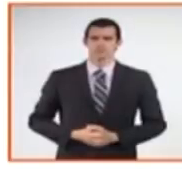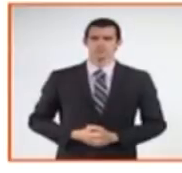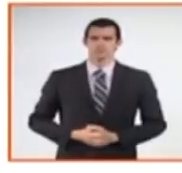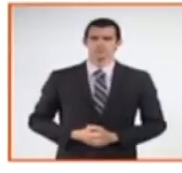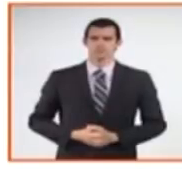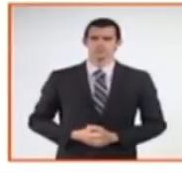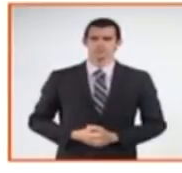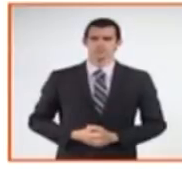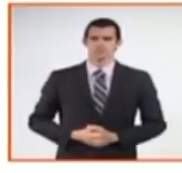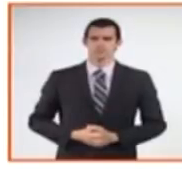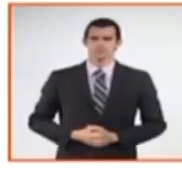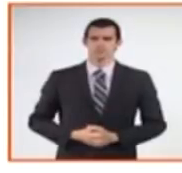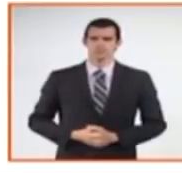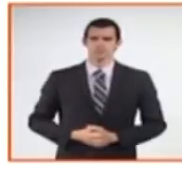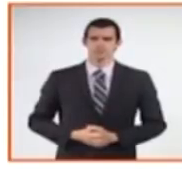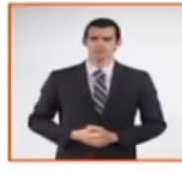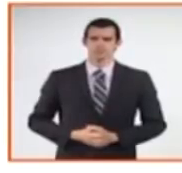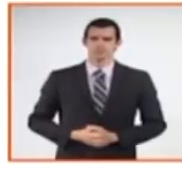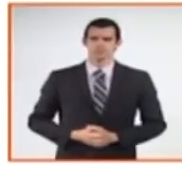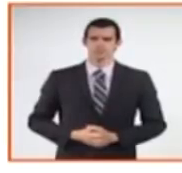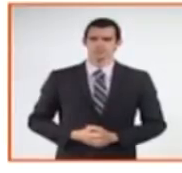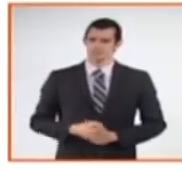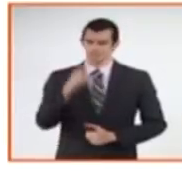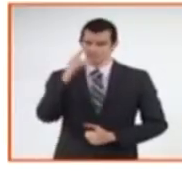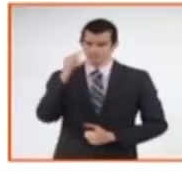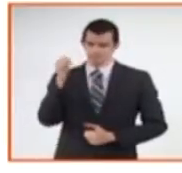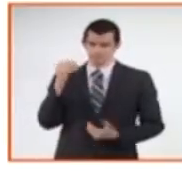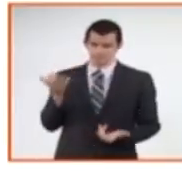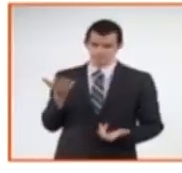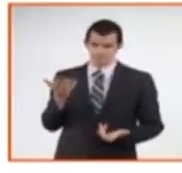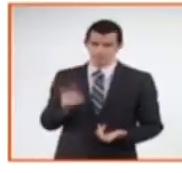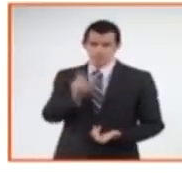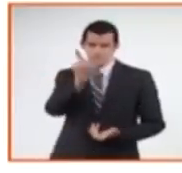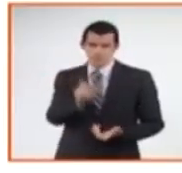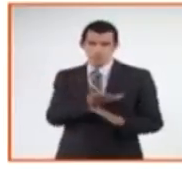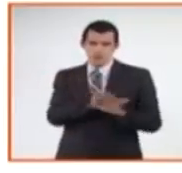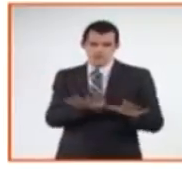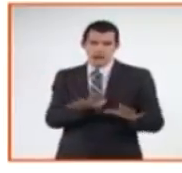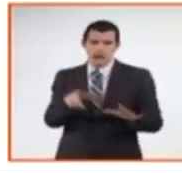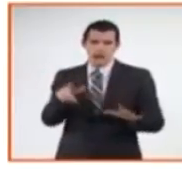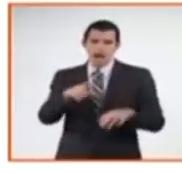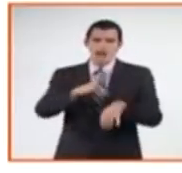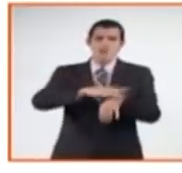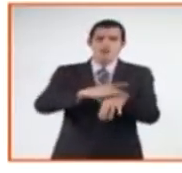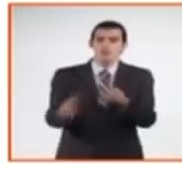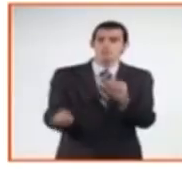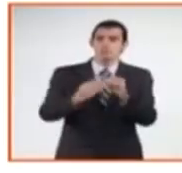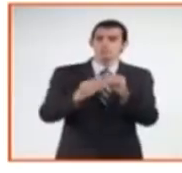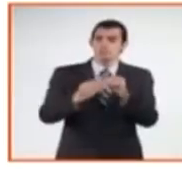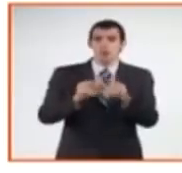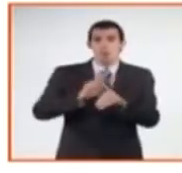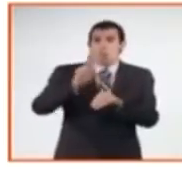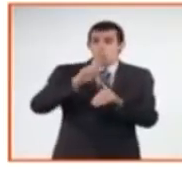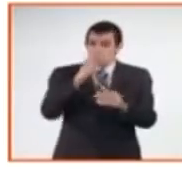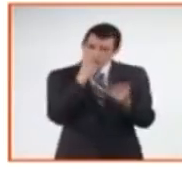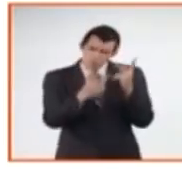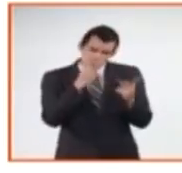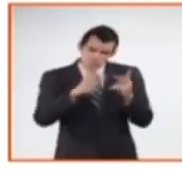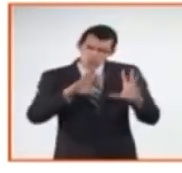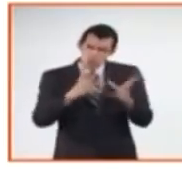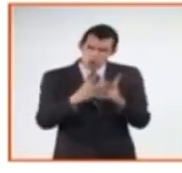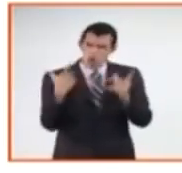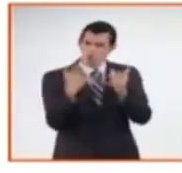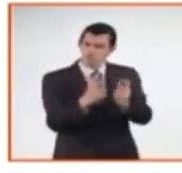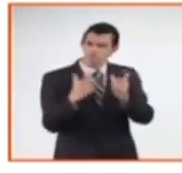inmunidad no se puede decir que está en cero la enfermedad las producciones maneras y ahí en la tercera columna la columna que está en un